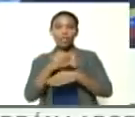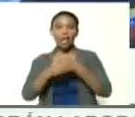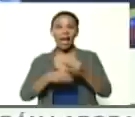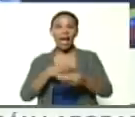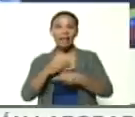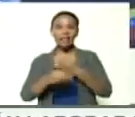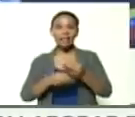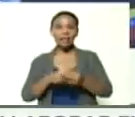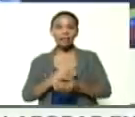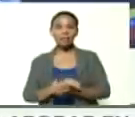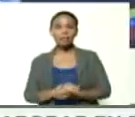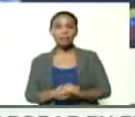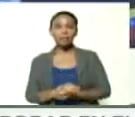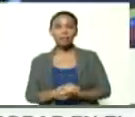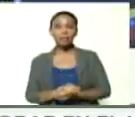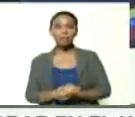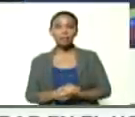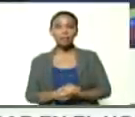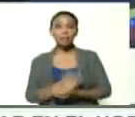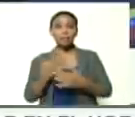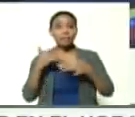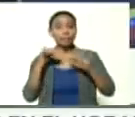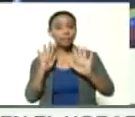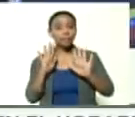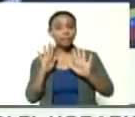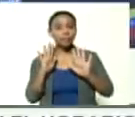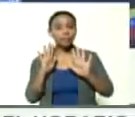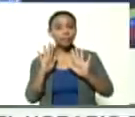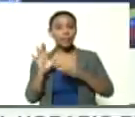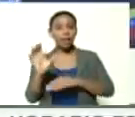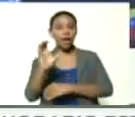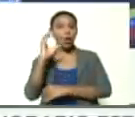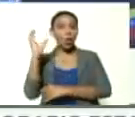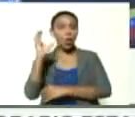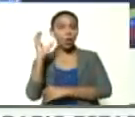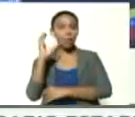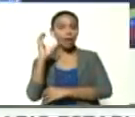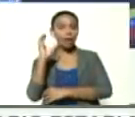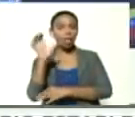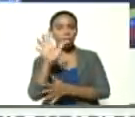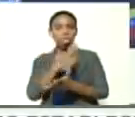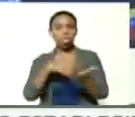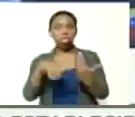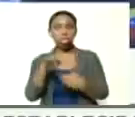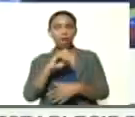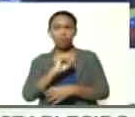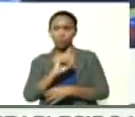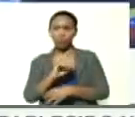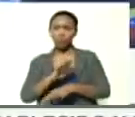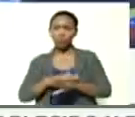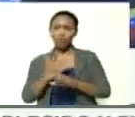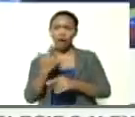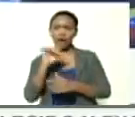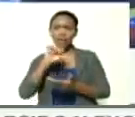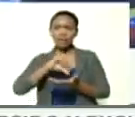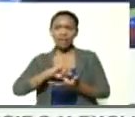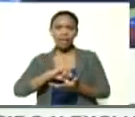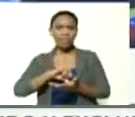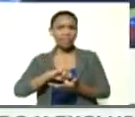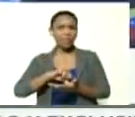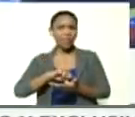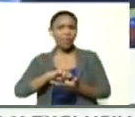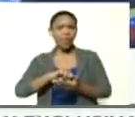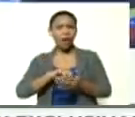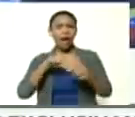qué no hacer, y mientras tanto, en Colombia, el desastre. Preguntémonos por qué está en el centro